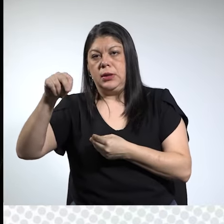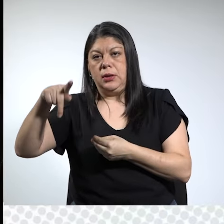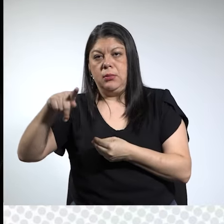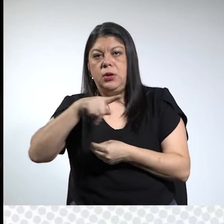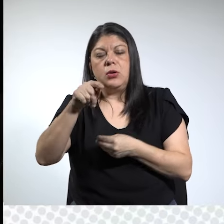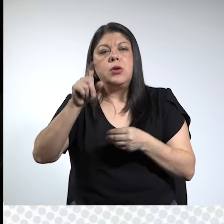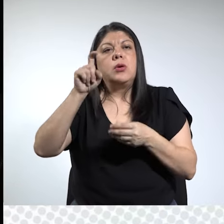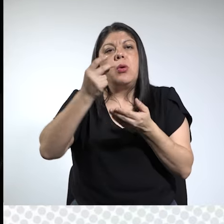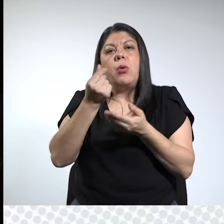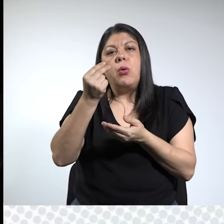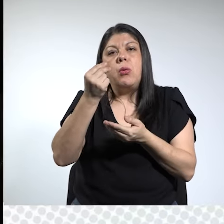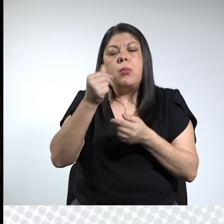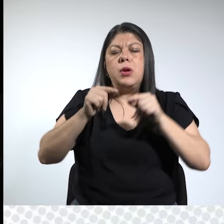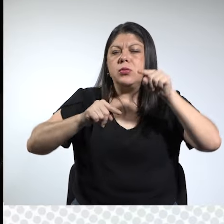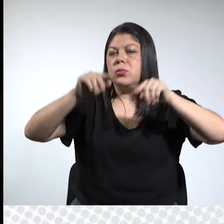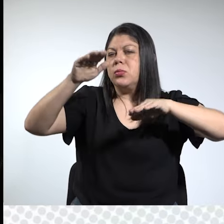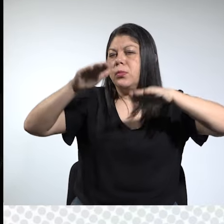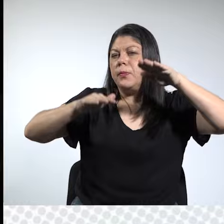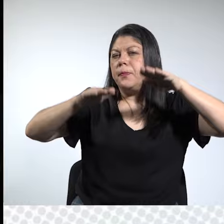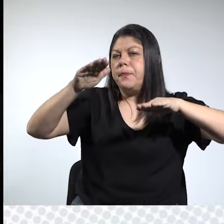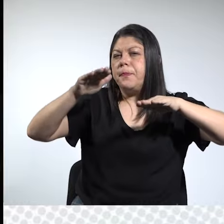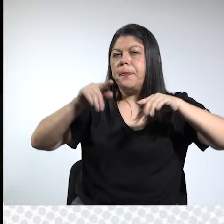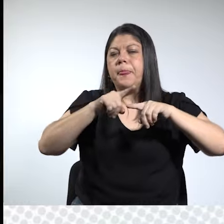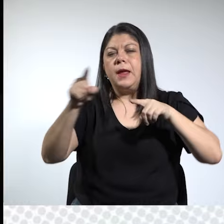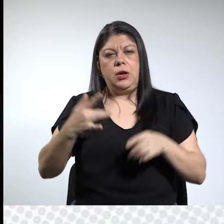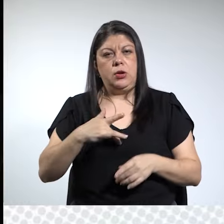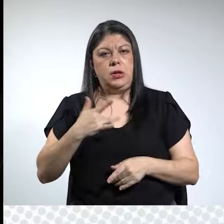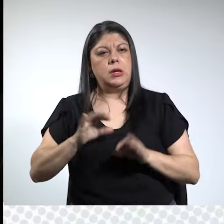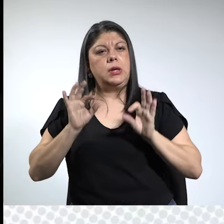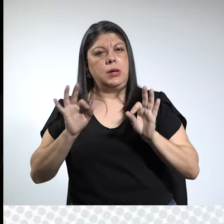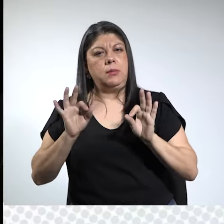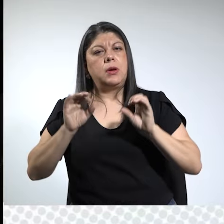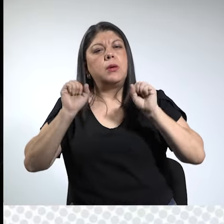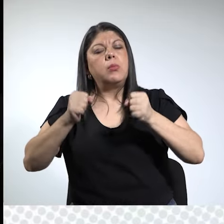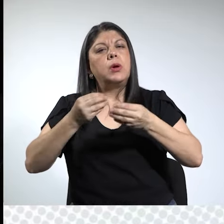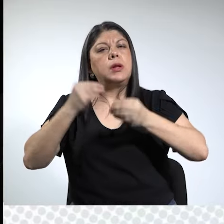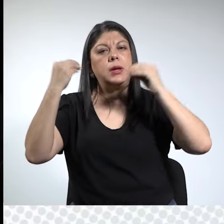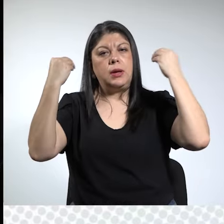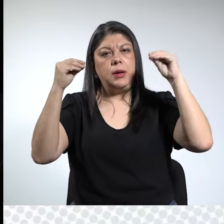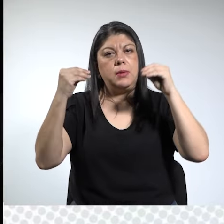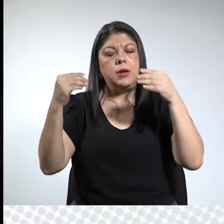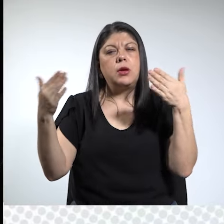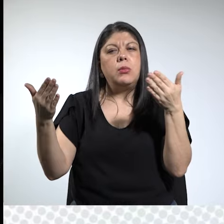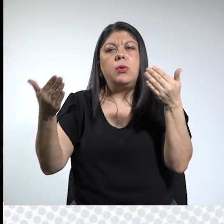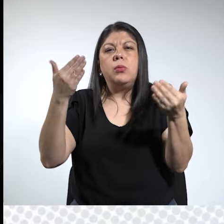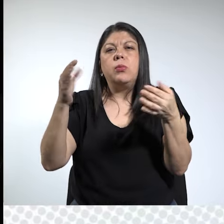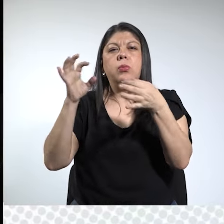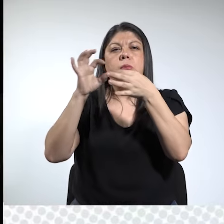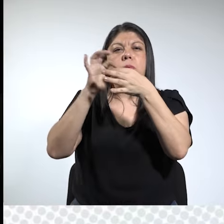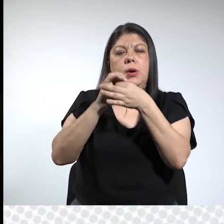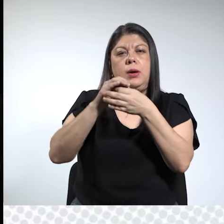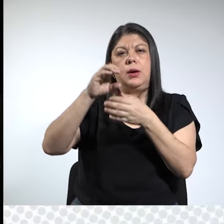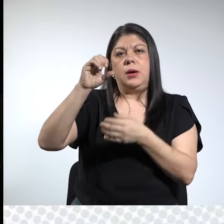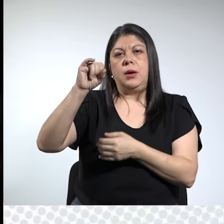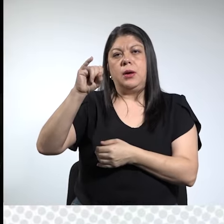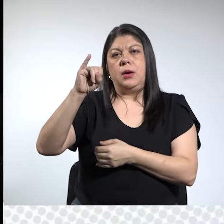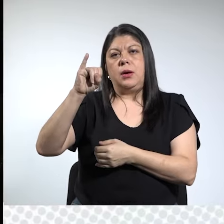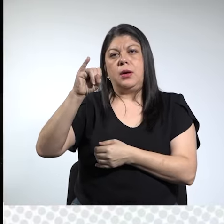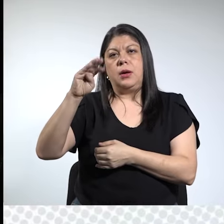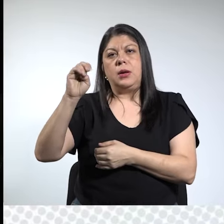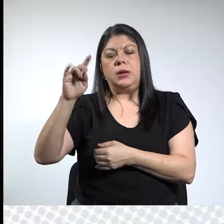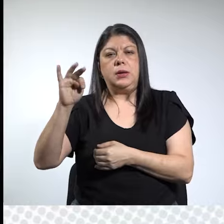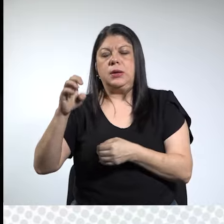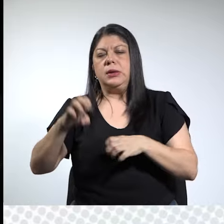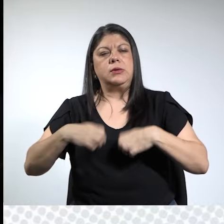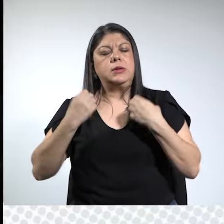que darles un precio cierto para que ellos tengan tranquilidad de que van a colocar. En paralelo, uno pone a CINDE, perdón, ya